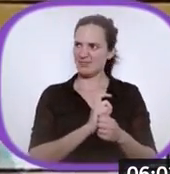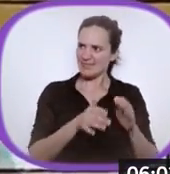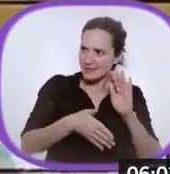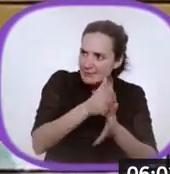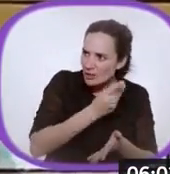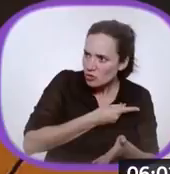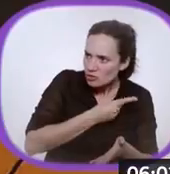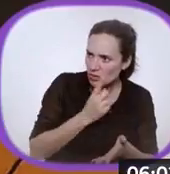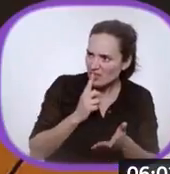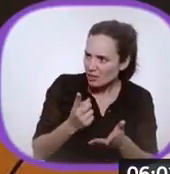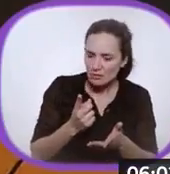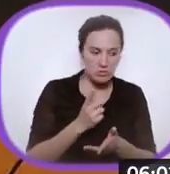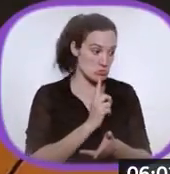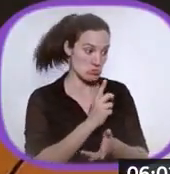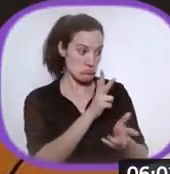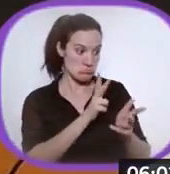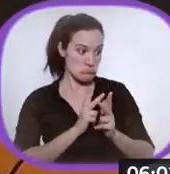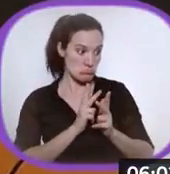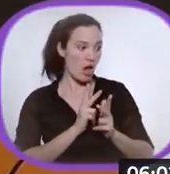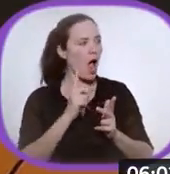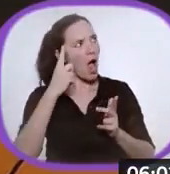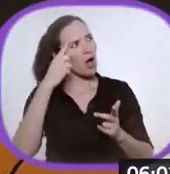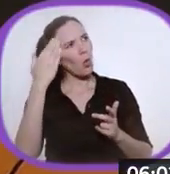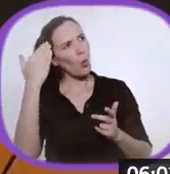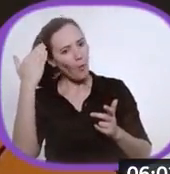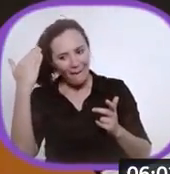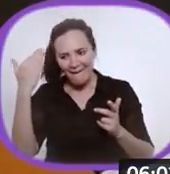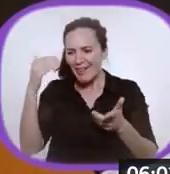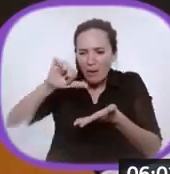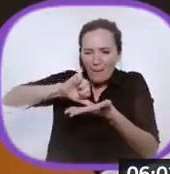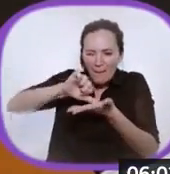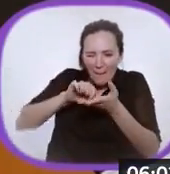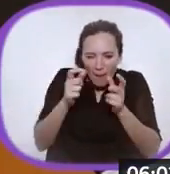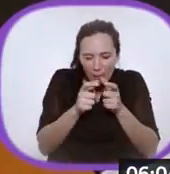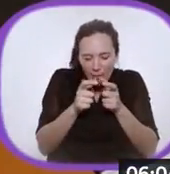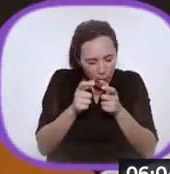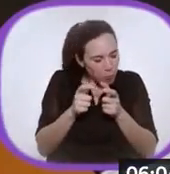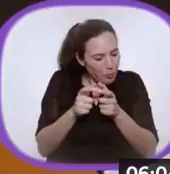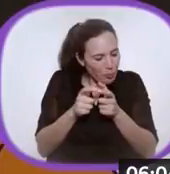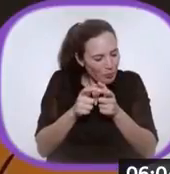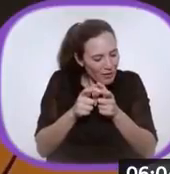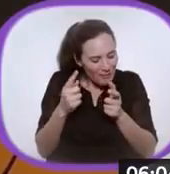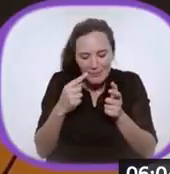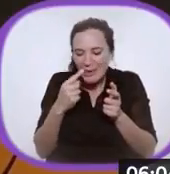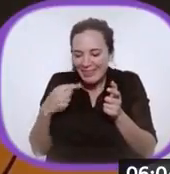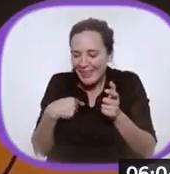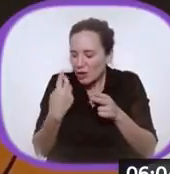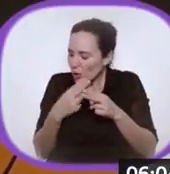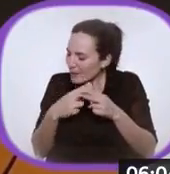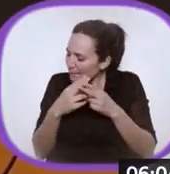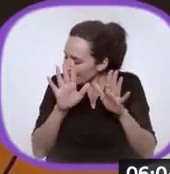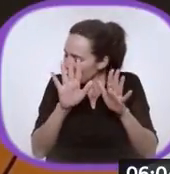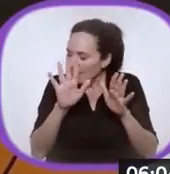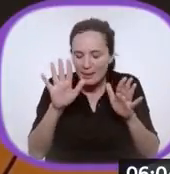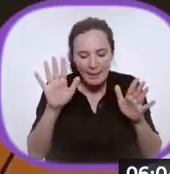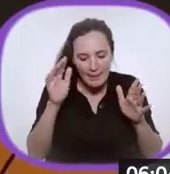No le dijo a dónde iría. No lo dijo, pero... recuerdo que mencionó el nombre de un pueblo por teléfono. Espera un minuto. Era